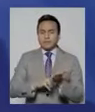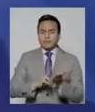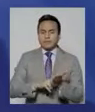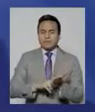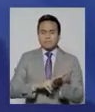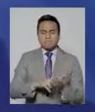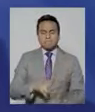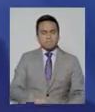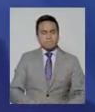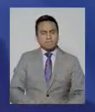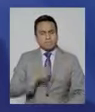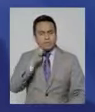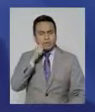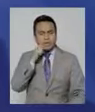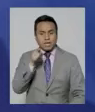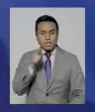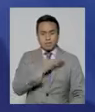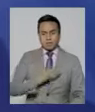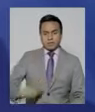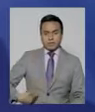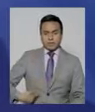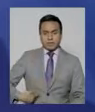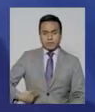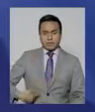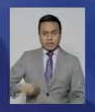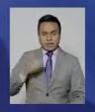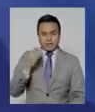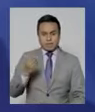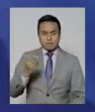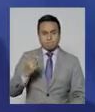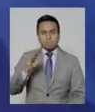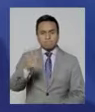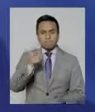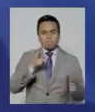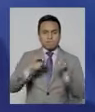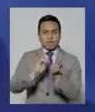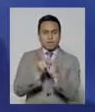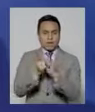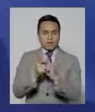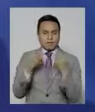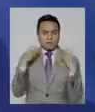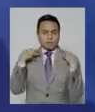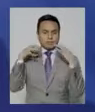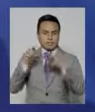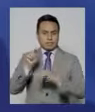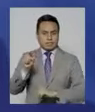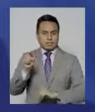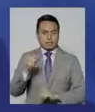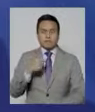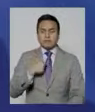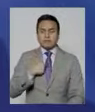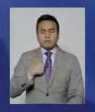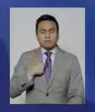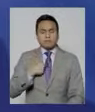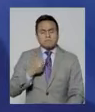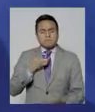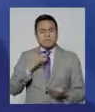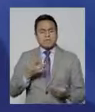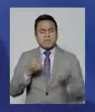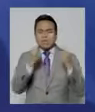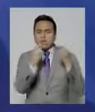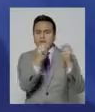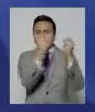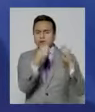dudas, que es el presidente, como ya dije, el que decide los cambios y no tengo por qué yo